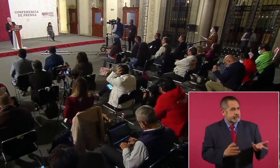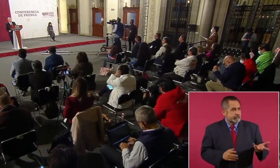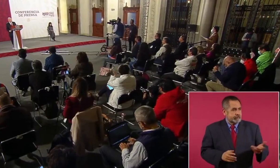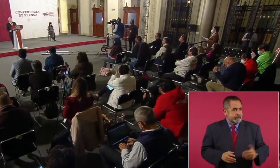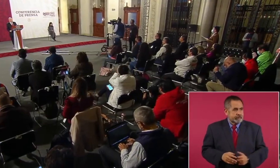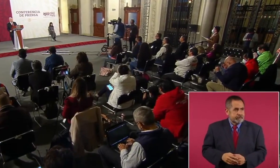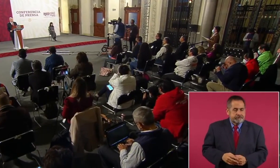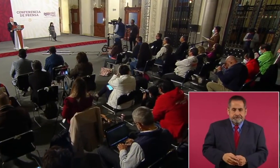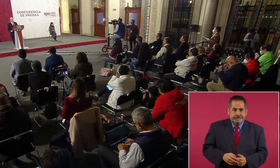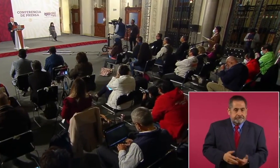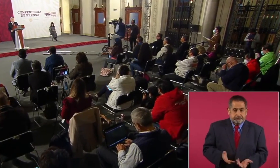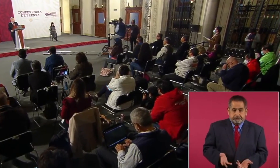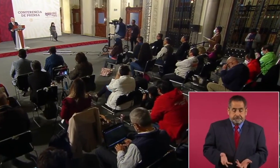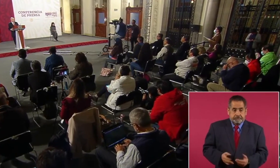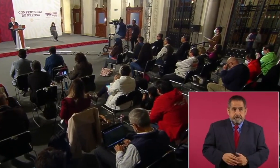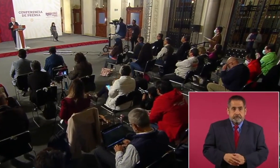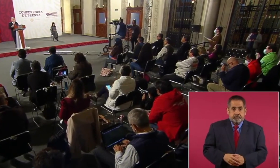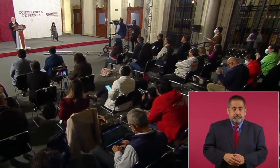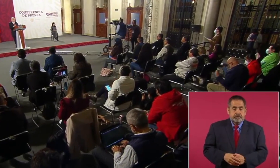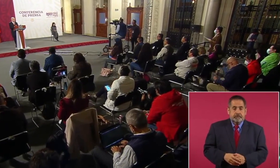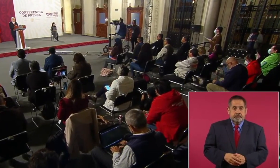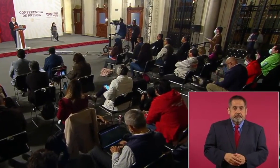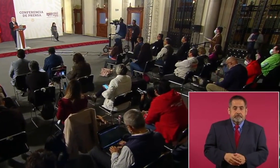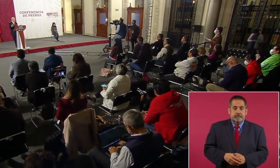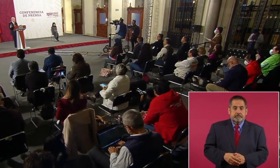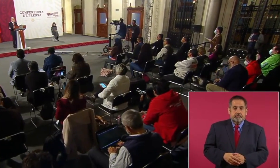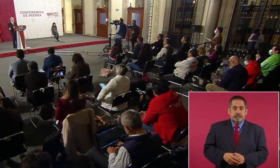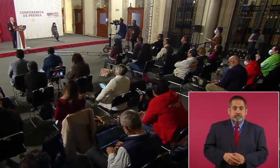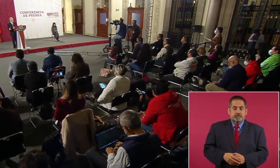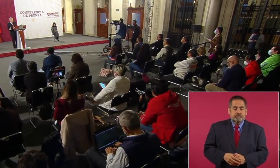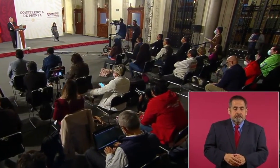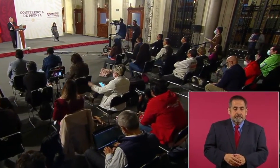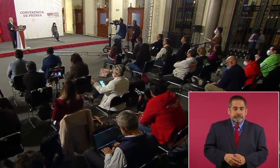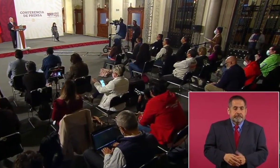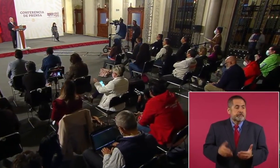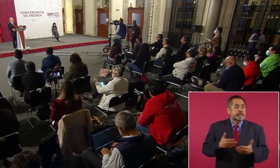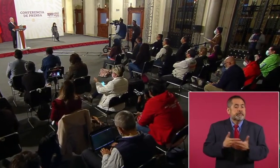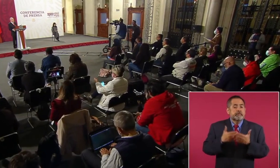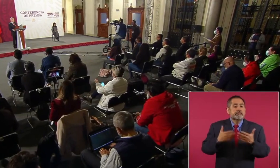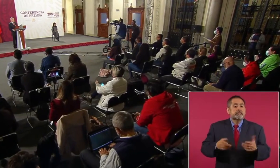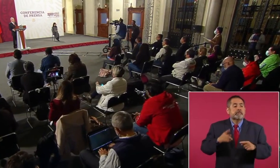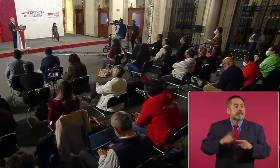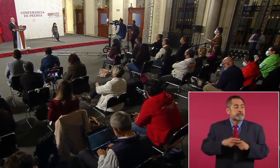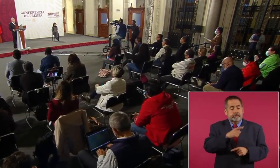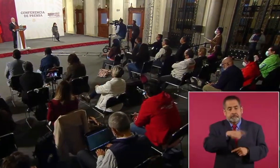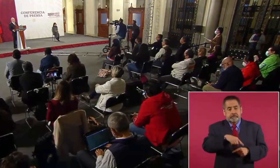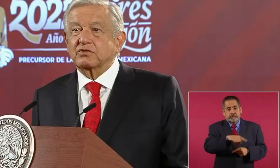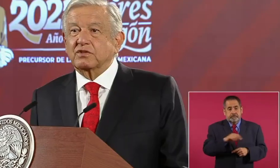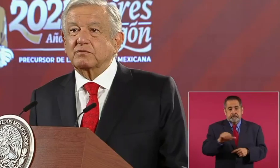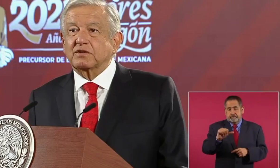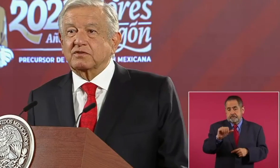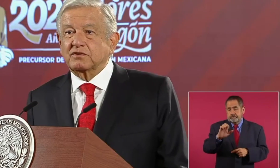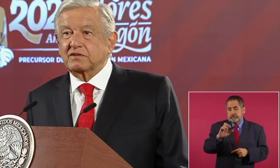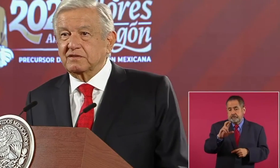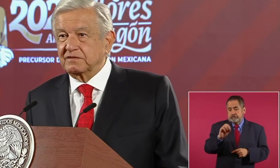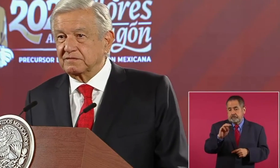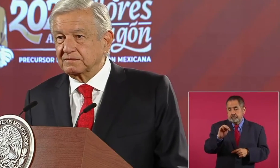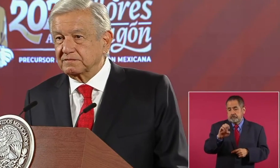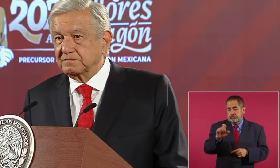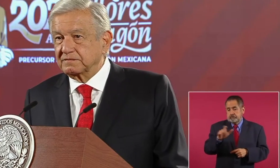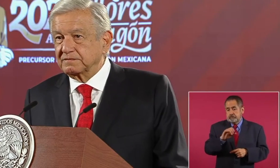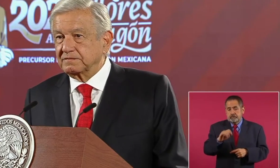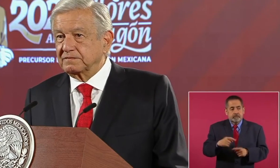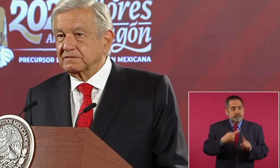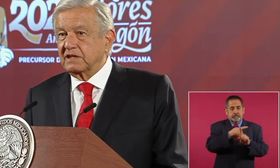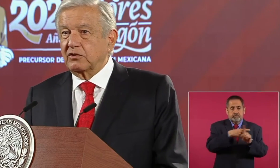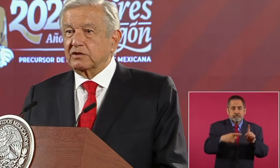intención comunicativa, lo que realmente quiere transmitir tanto el licenciado como cualquier orador. Es lo que tenemos que nosotros